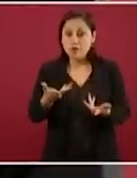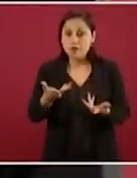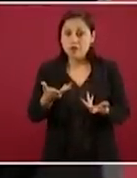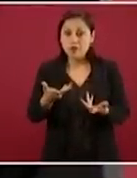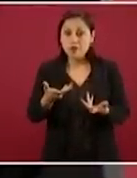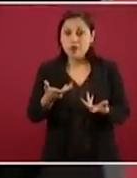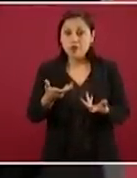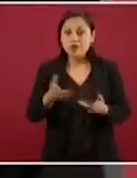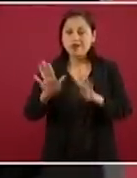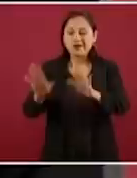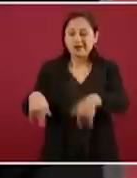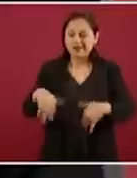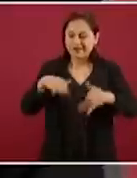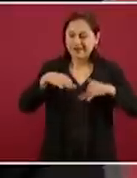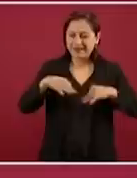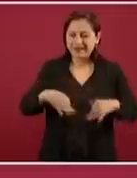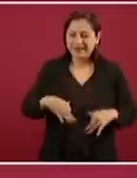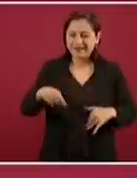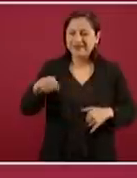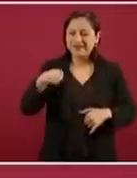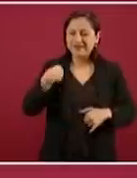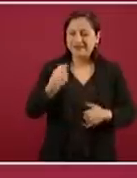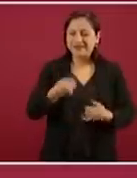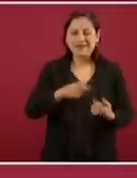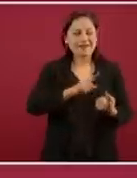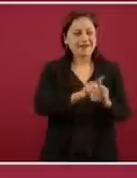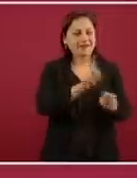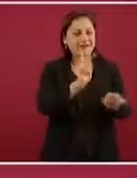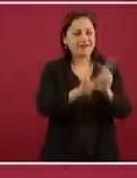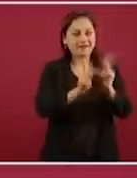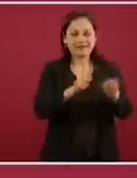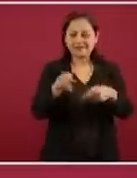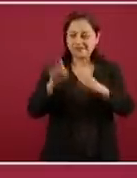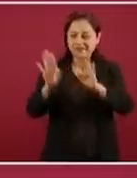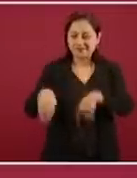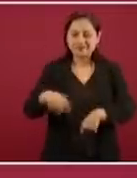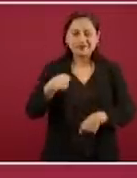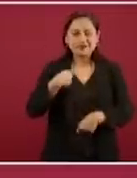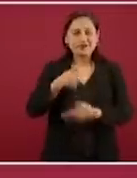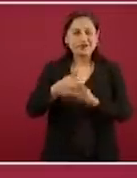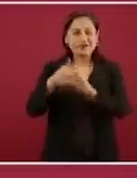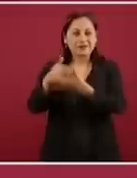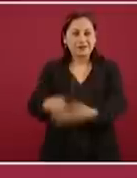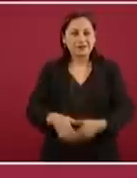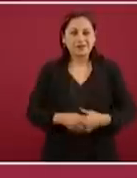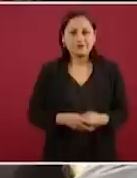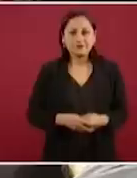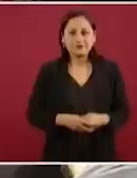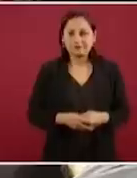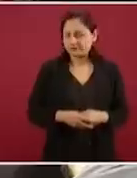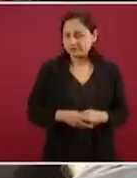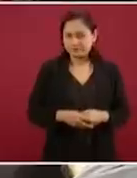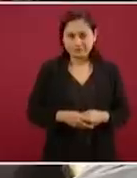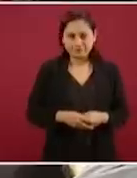No te preocupes, yo te lo resuelvo, yo te voy a ayudar en